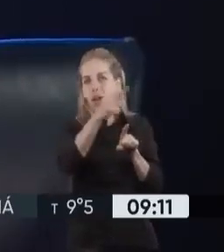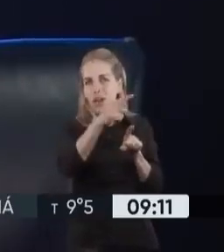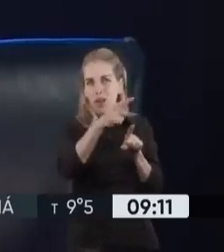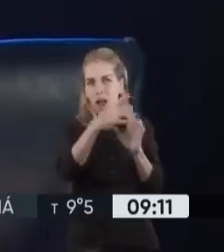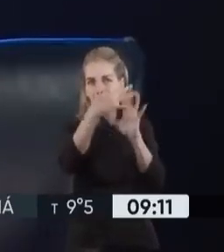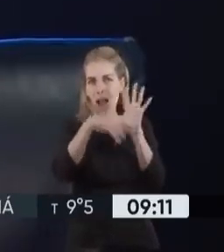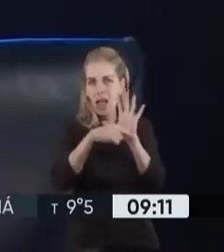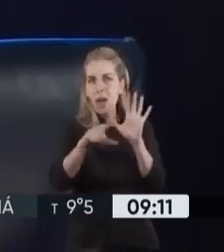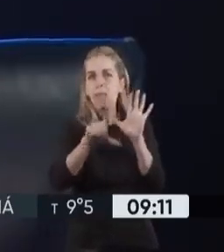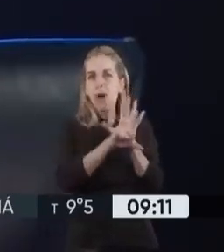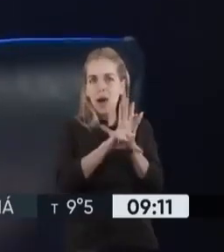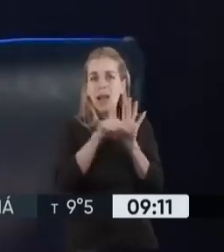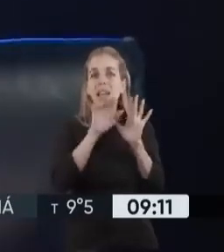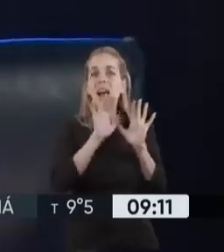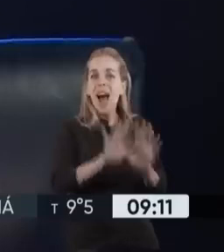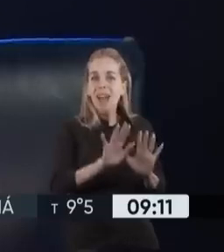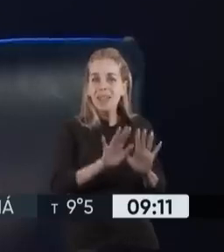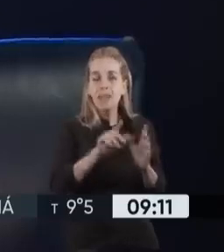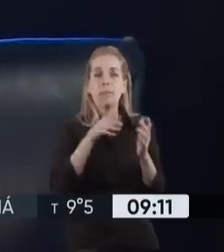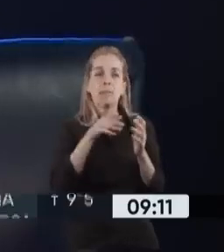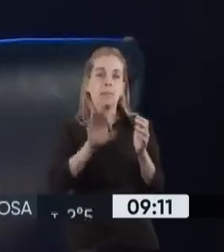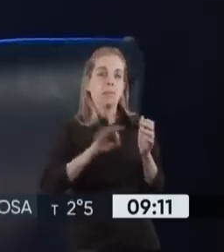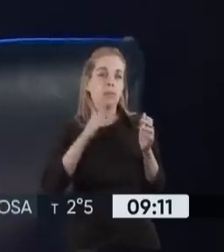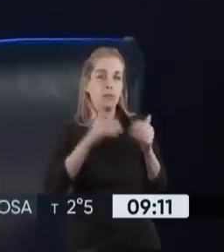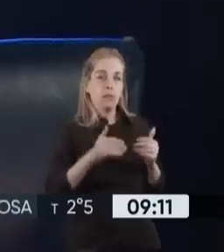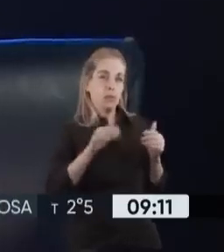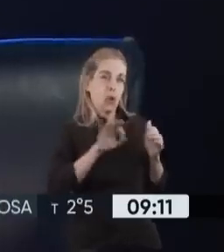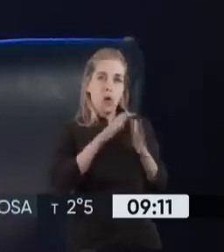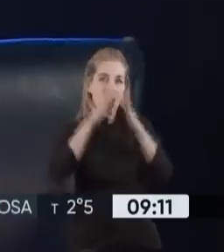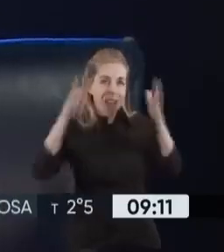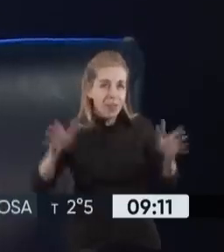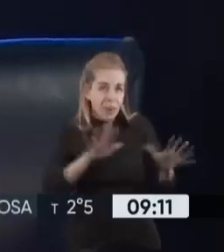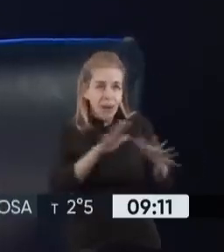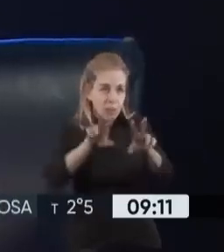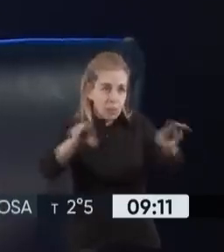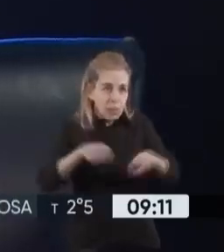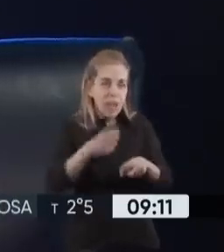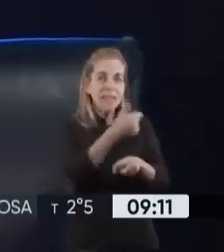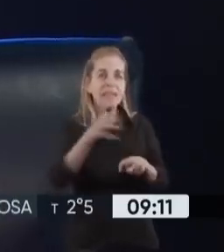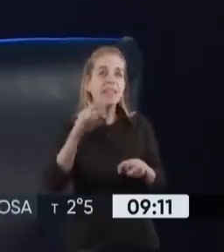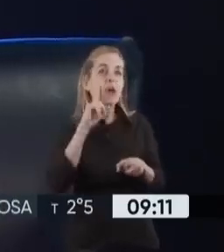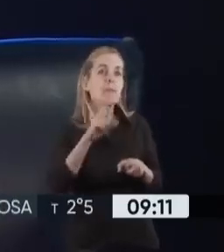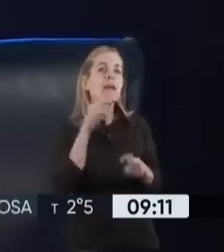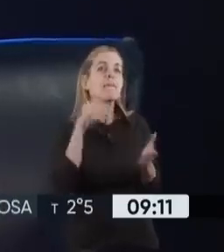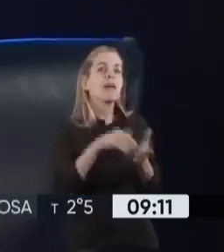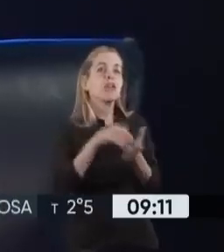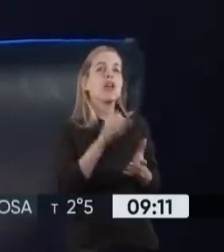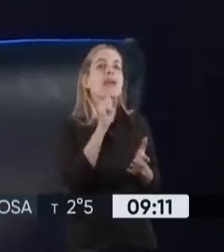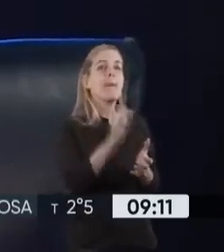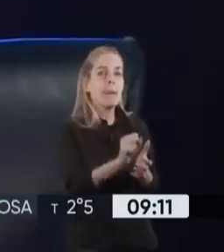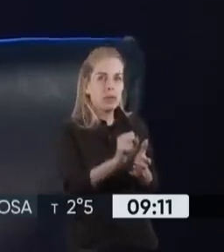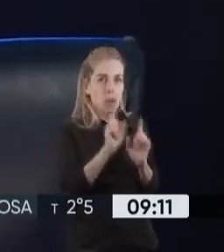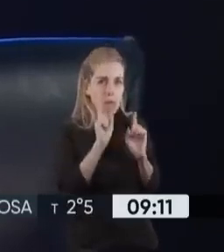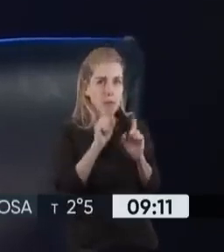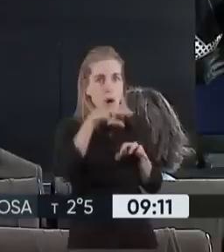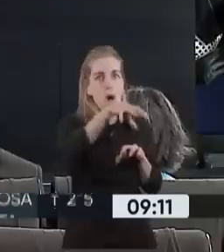va a dar a lo largo del año por lo menos 600 mil millones de pesos que es efectivamente lo que hoy ya cuentan todos